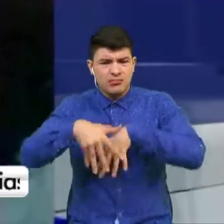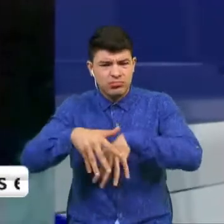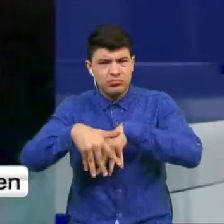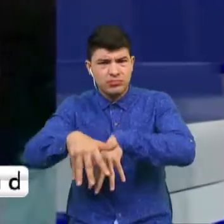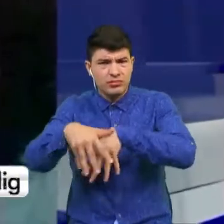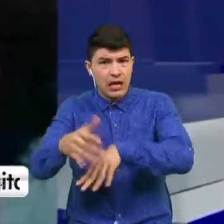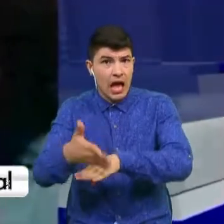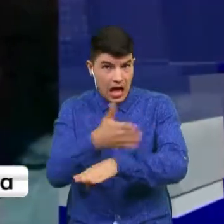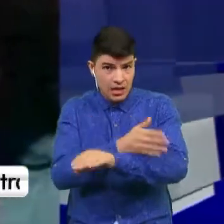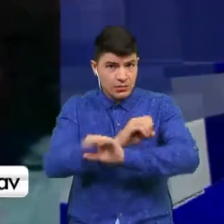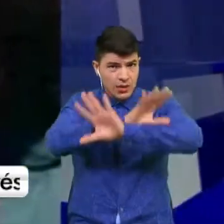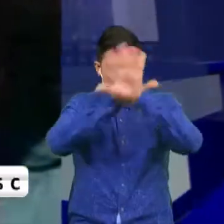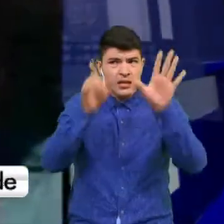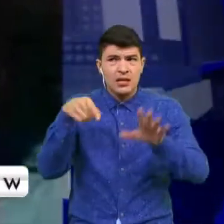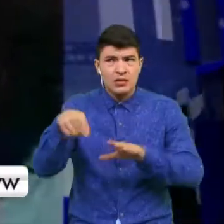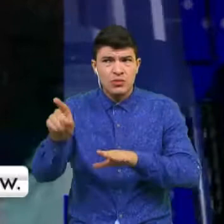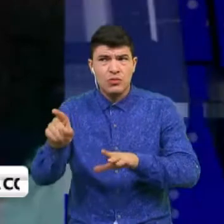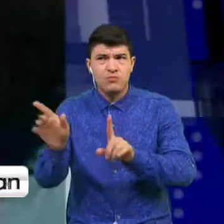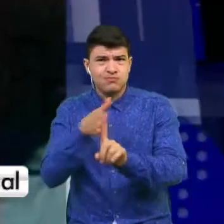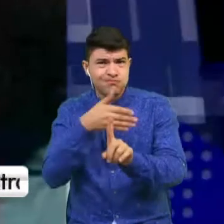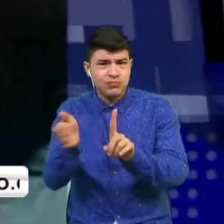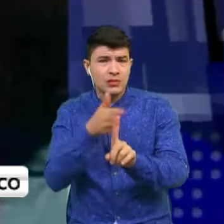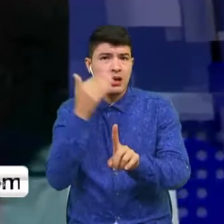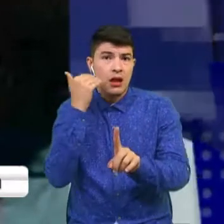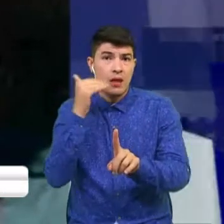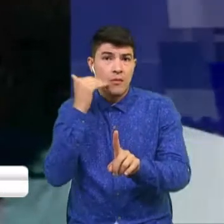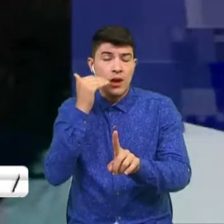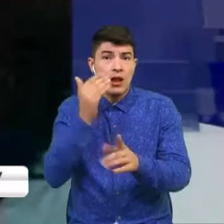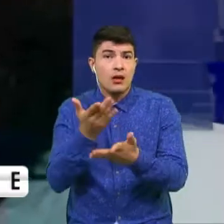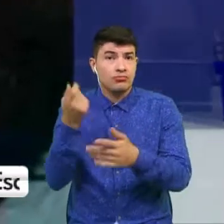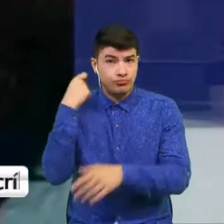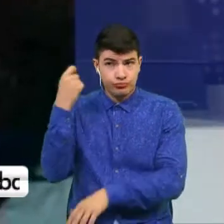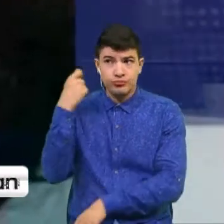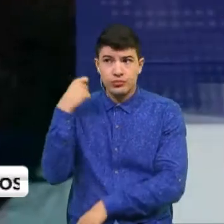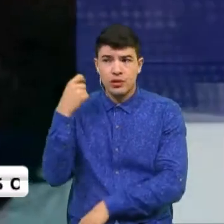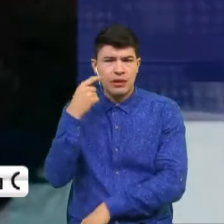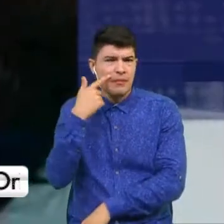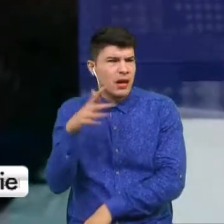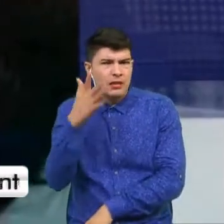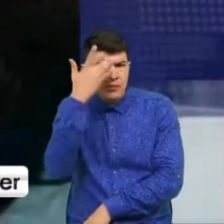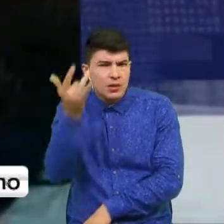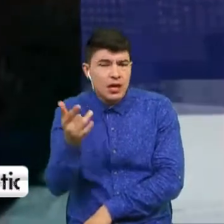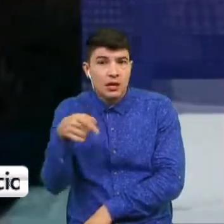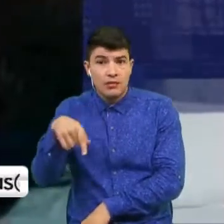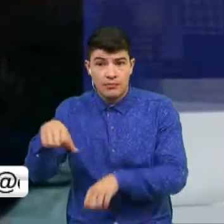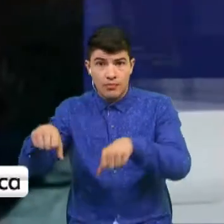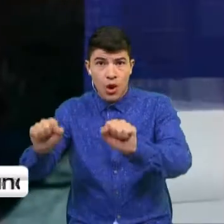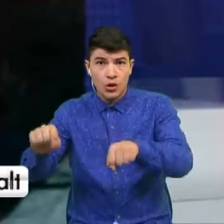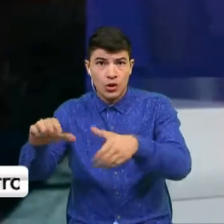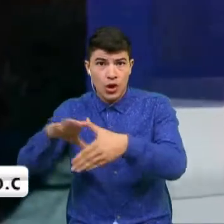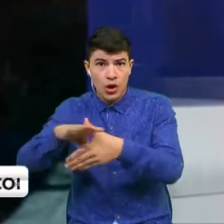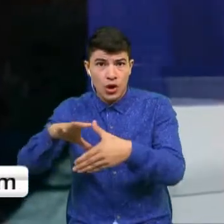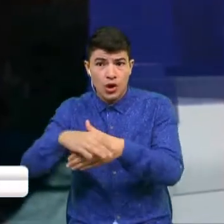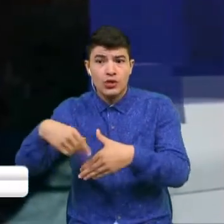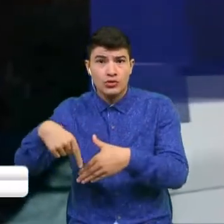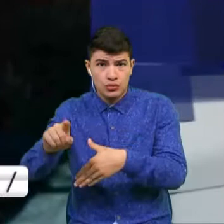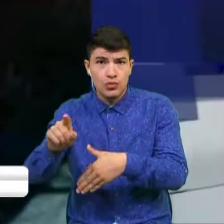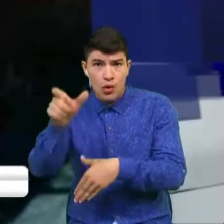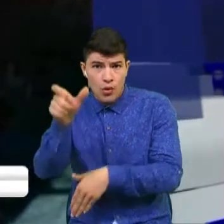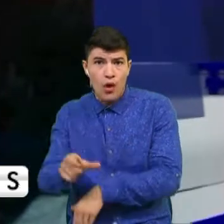en protesta por los golpes de los que fuera víctima una mujer en pasados días, al parecer por un mototaxista en esa